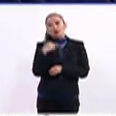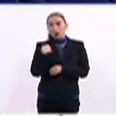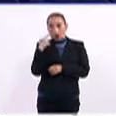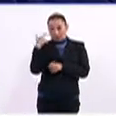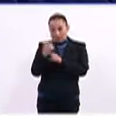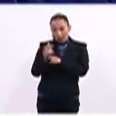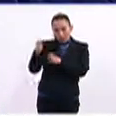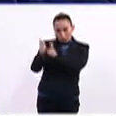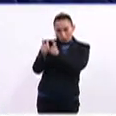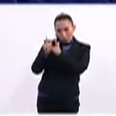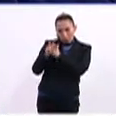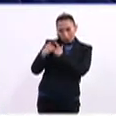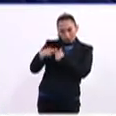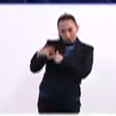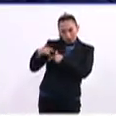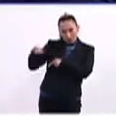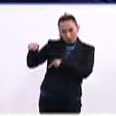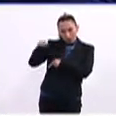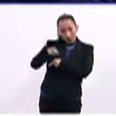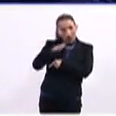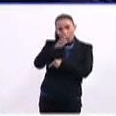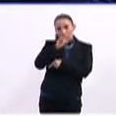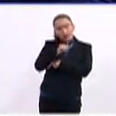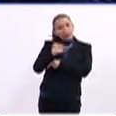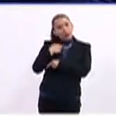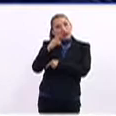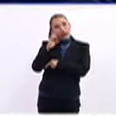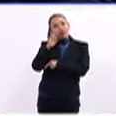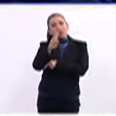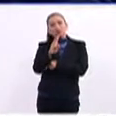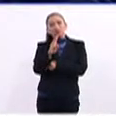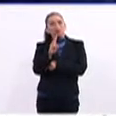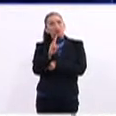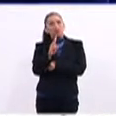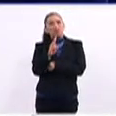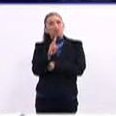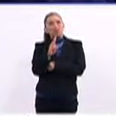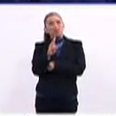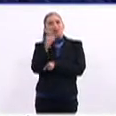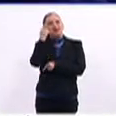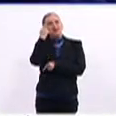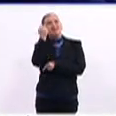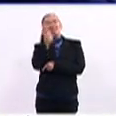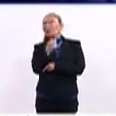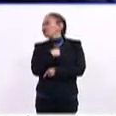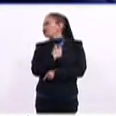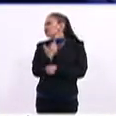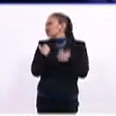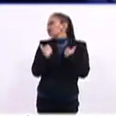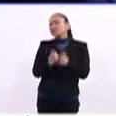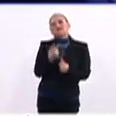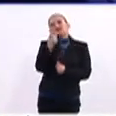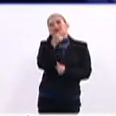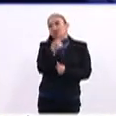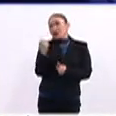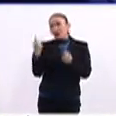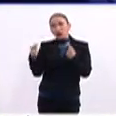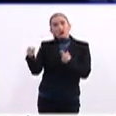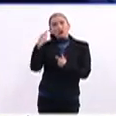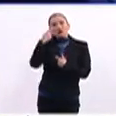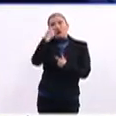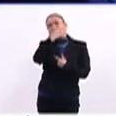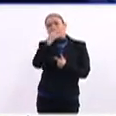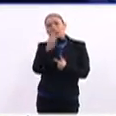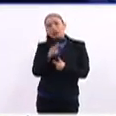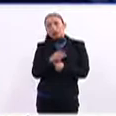cuenta que había un grupo de seres humanos que no podían alcanzar el significado de la obra con su